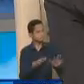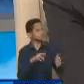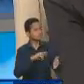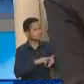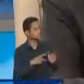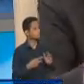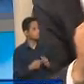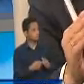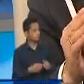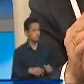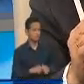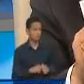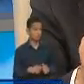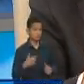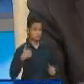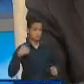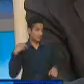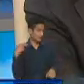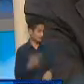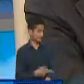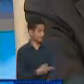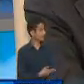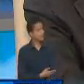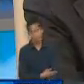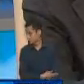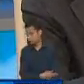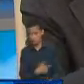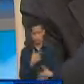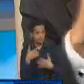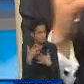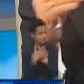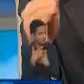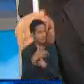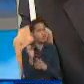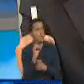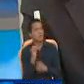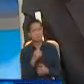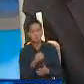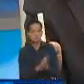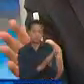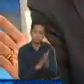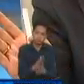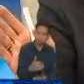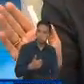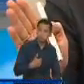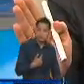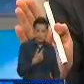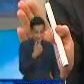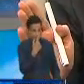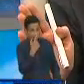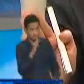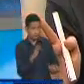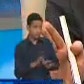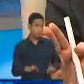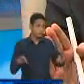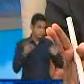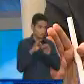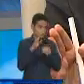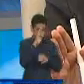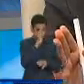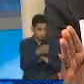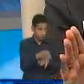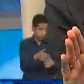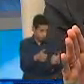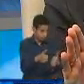para evitar esos extremos, ya sea de los temores o ya sea de los intereses corporativos, se requiere una legislación adecuada.